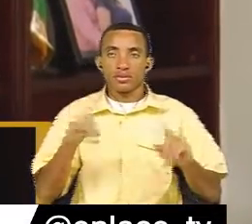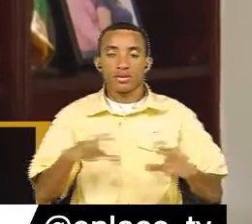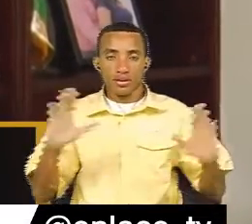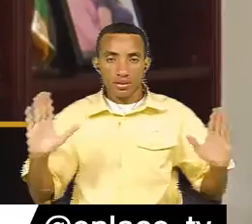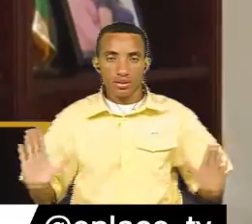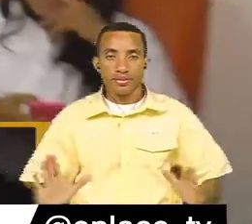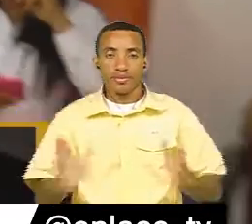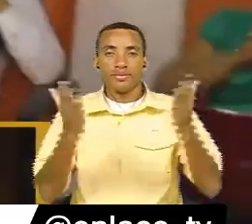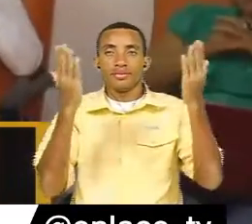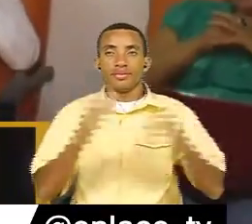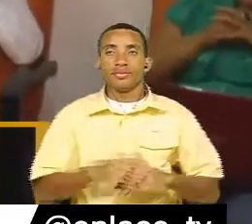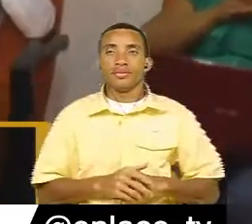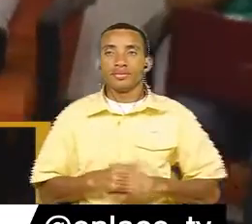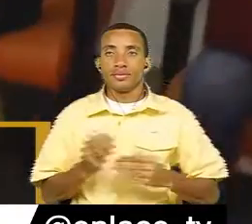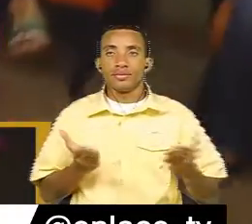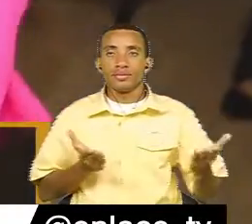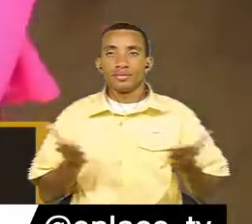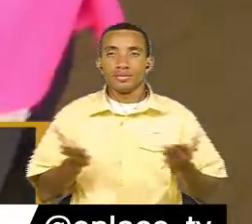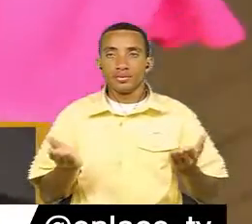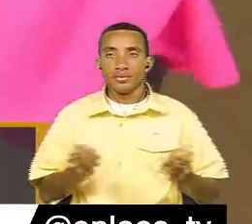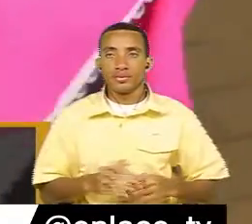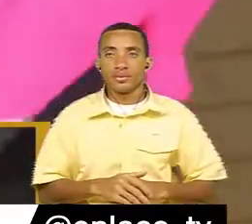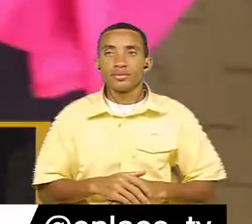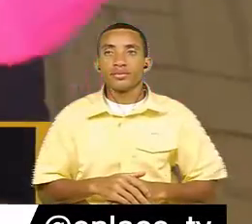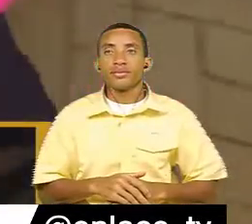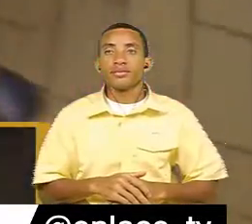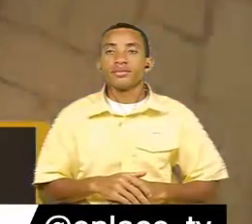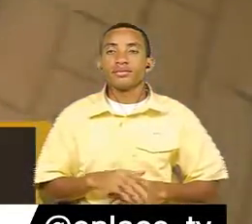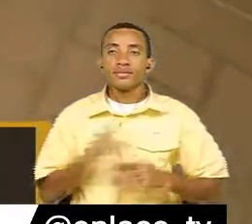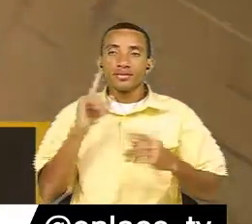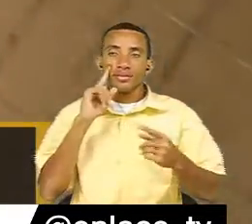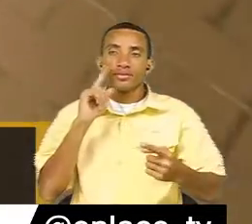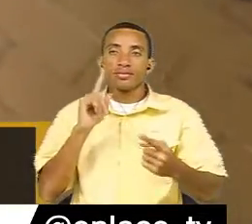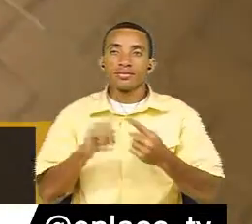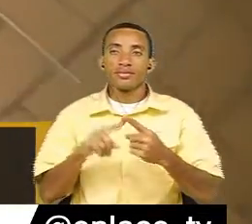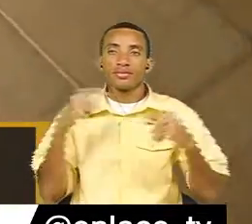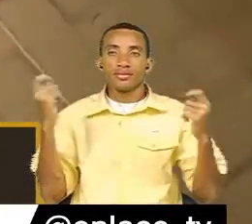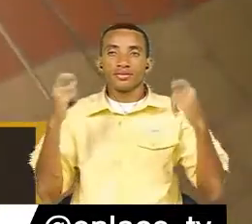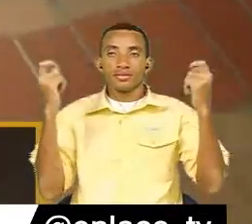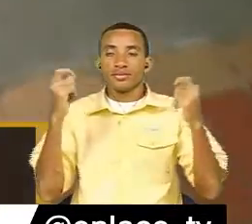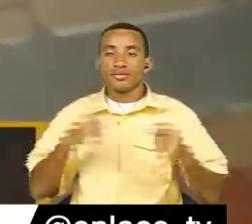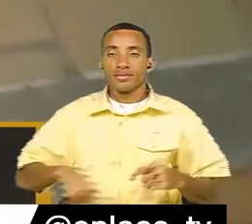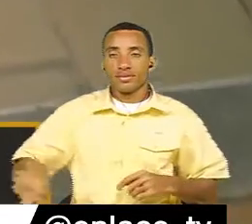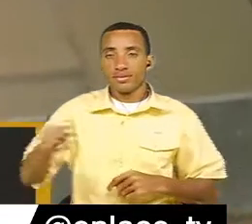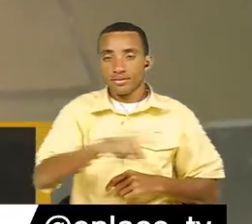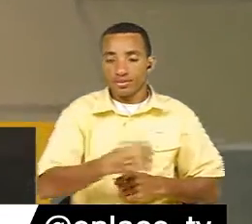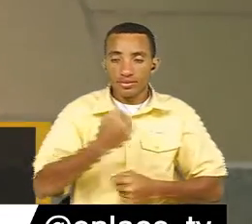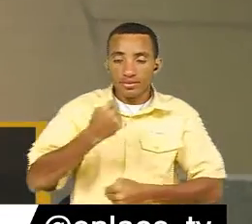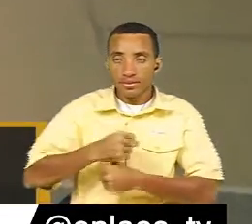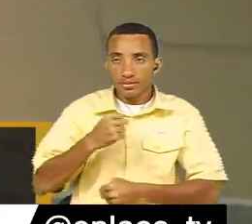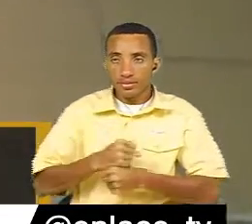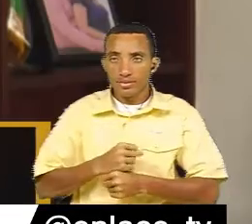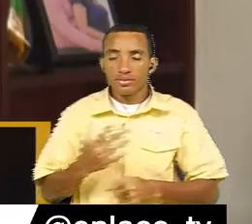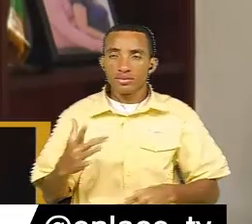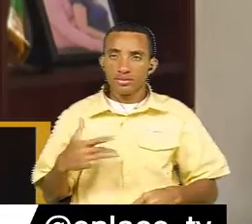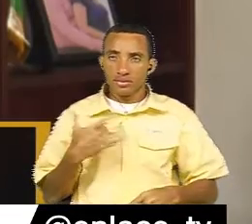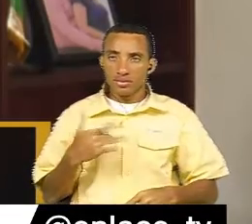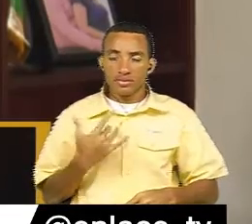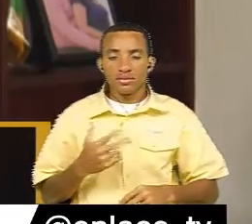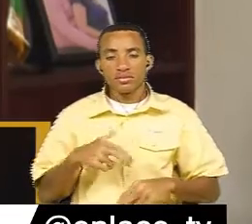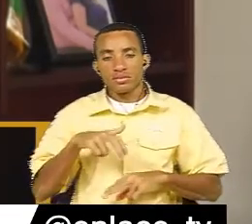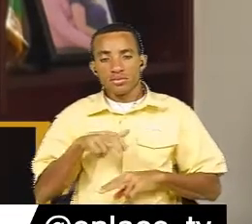las condiciones en la prestación de nuestro servicio. La intención que tiene esta campaña es que nuestras servidoras públicas se sientan un poco más